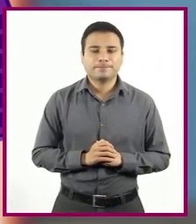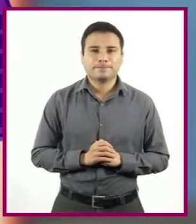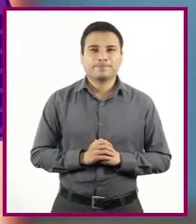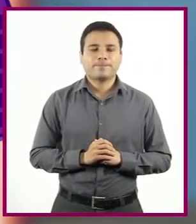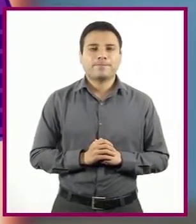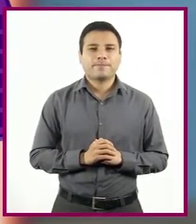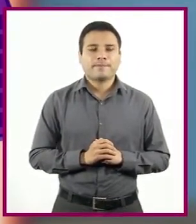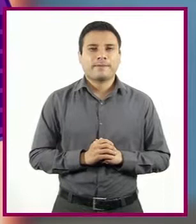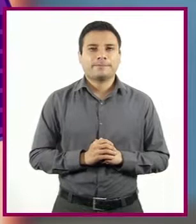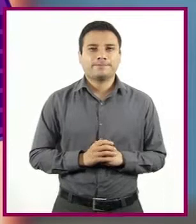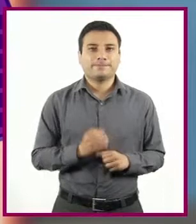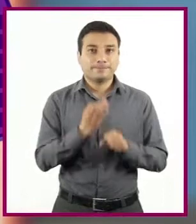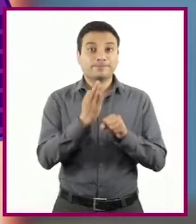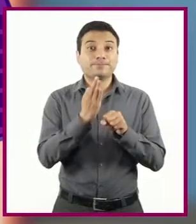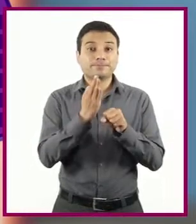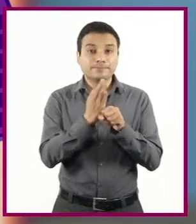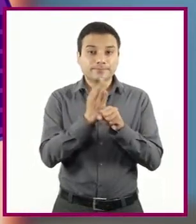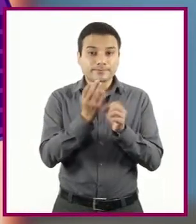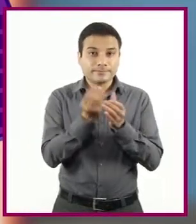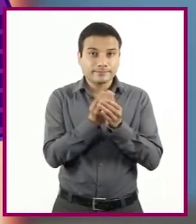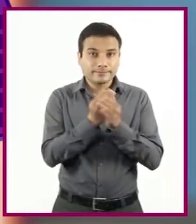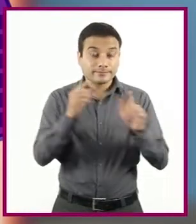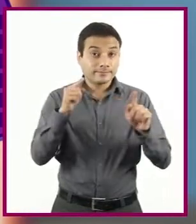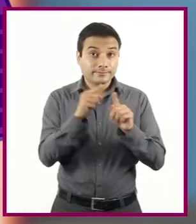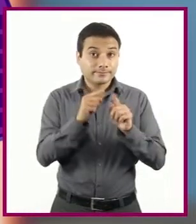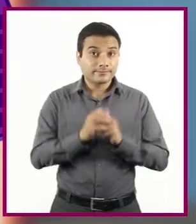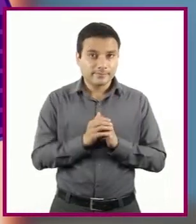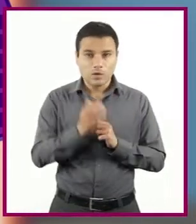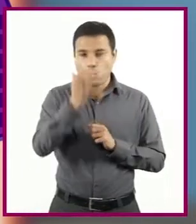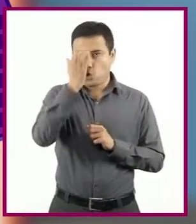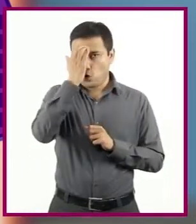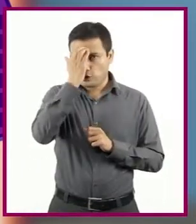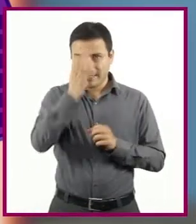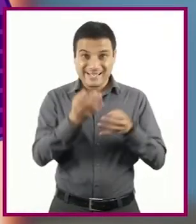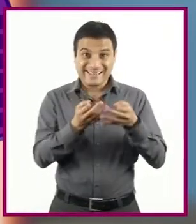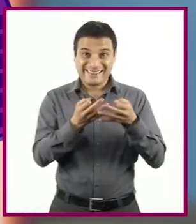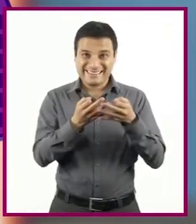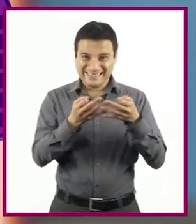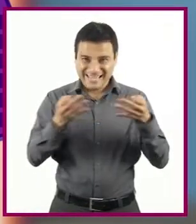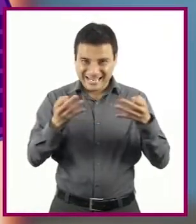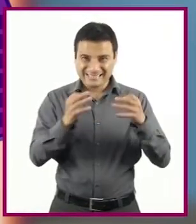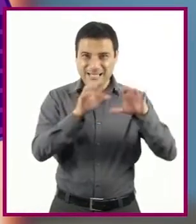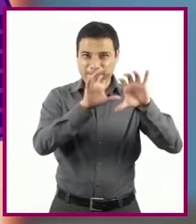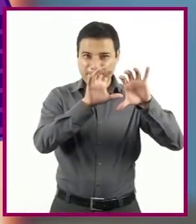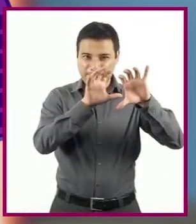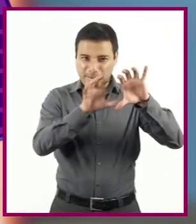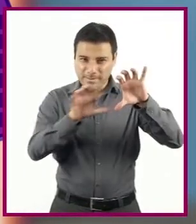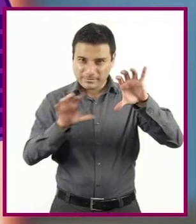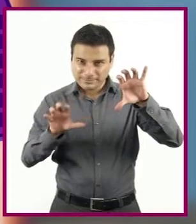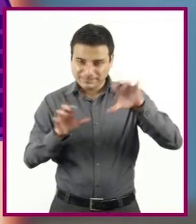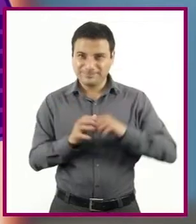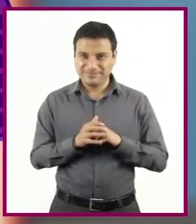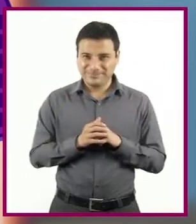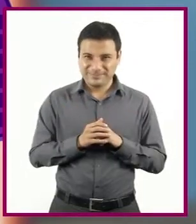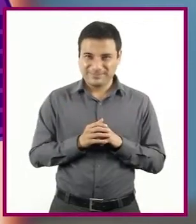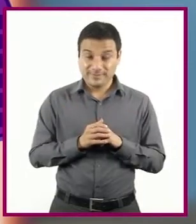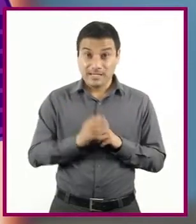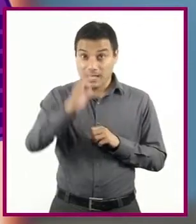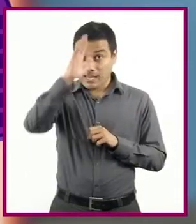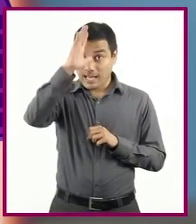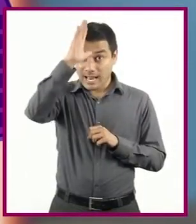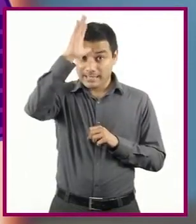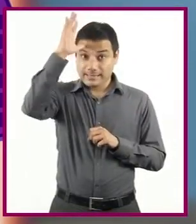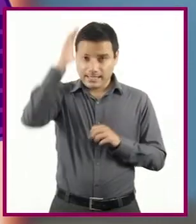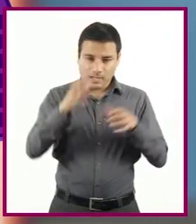El propósito para esta sesión es conocer el territorio fragmentado, el centro más allá de los mexicas.